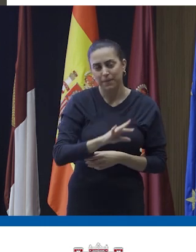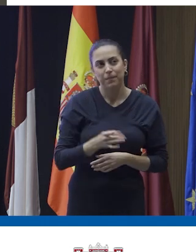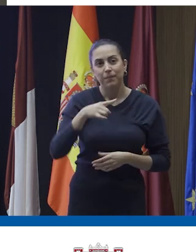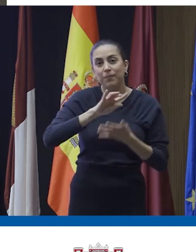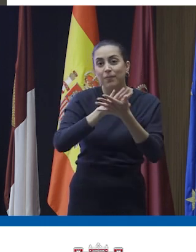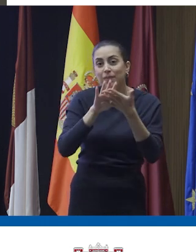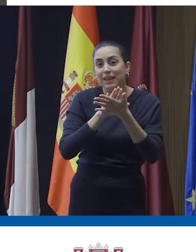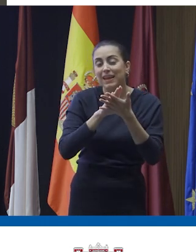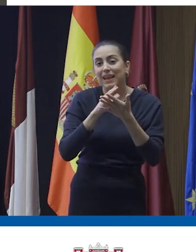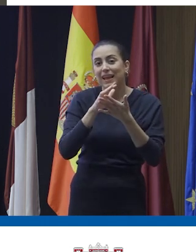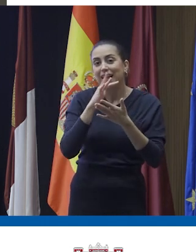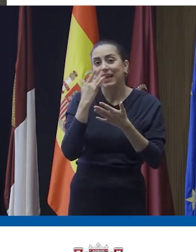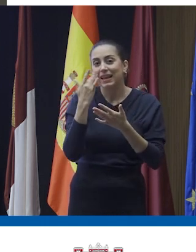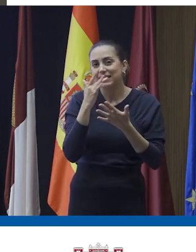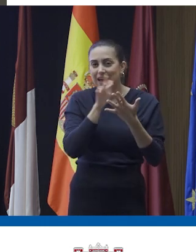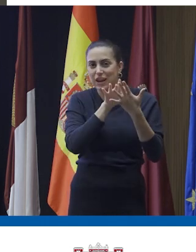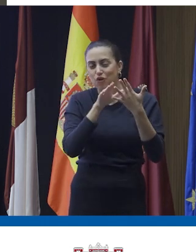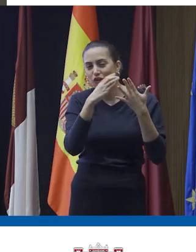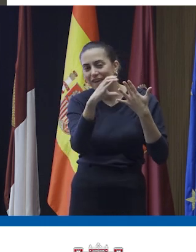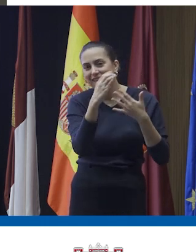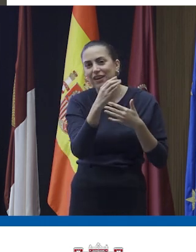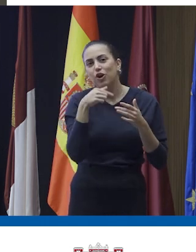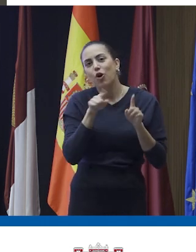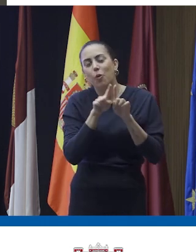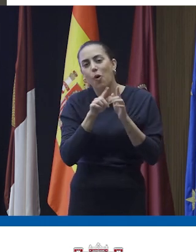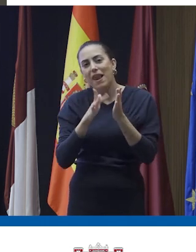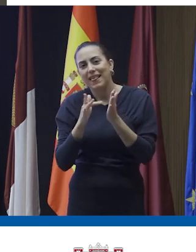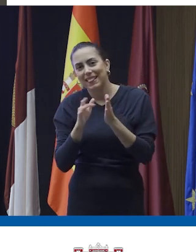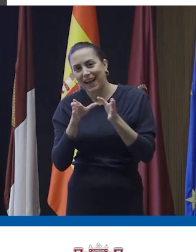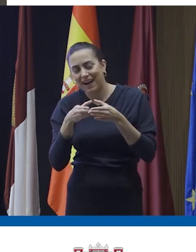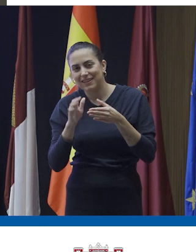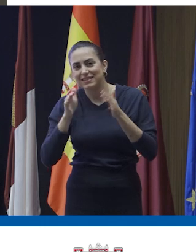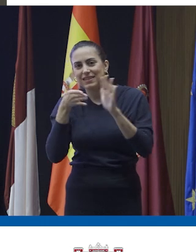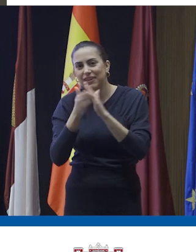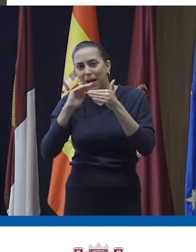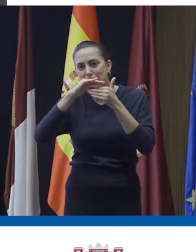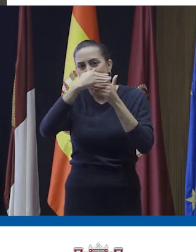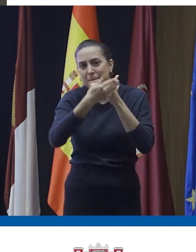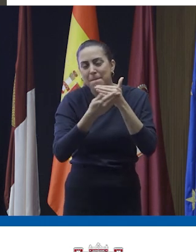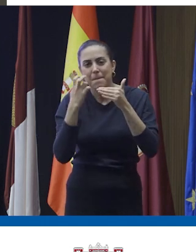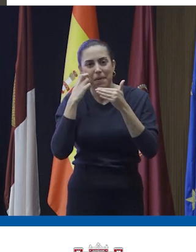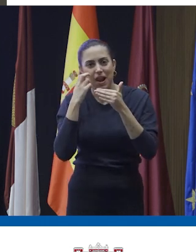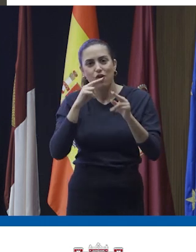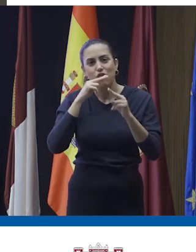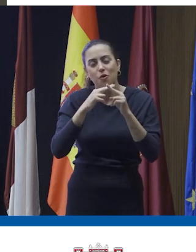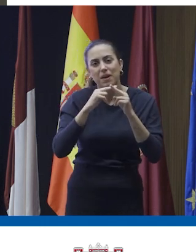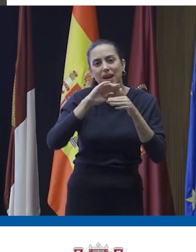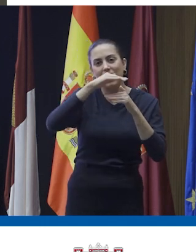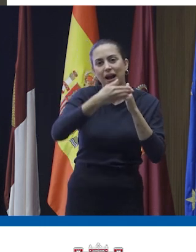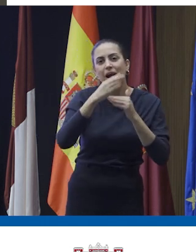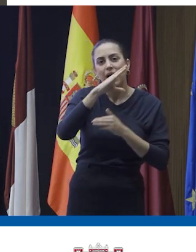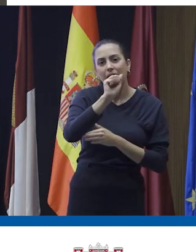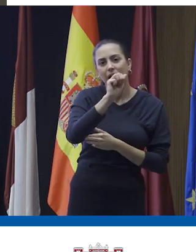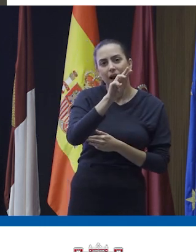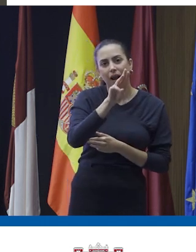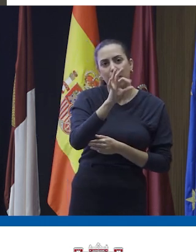lo asemejo a una lenteja, ¿vale? Entonces la lenteja tiene una piel, que es lo que nosotros llamamos la cápsula del cristalino, y